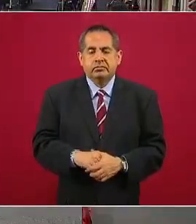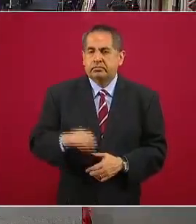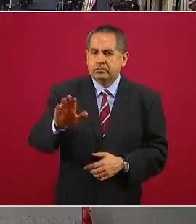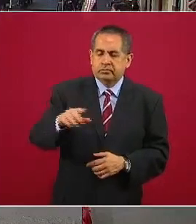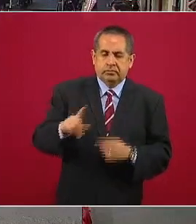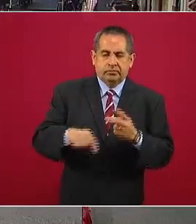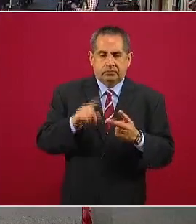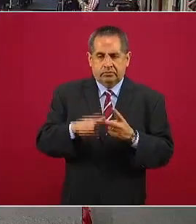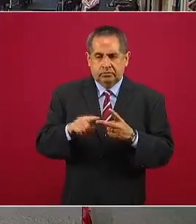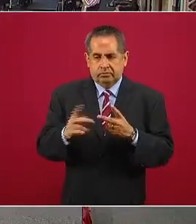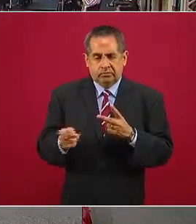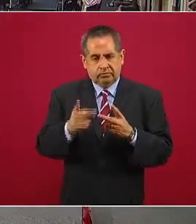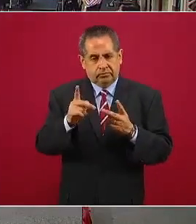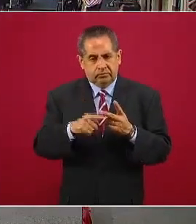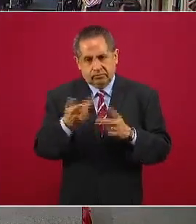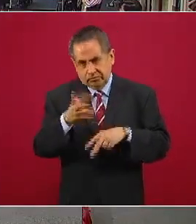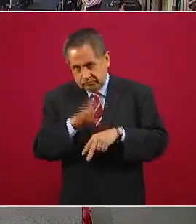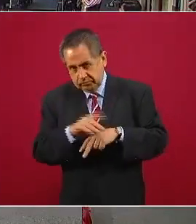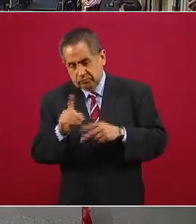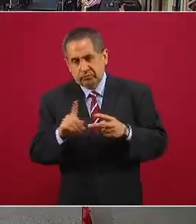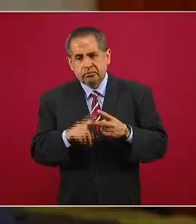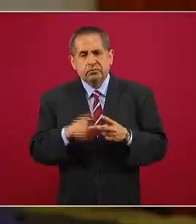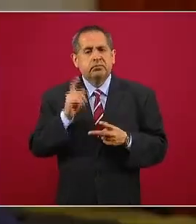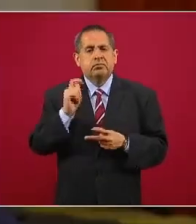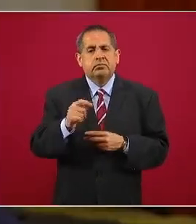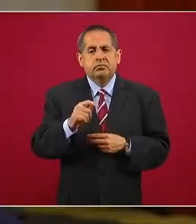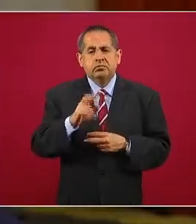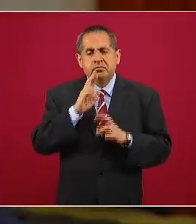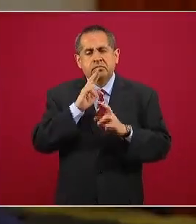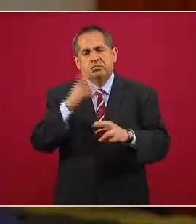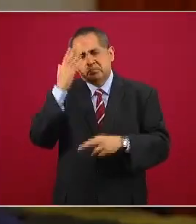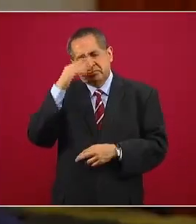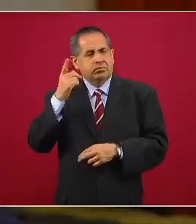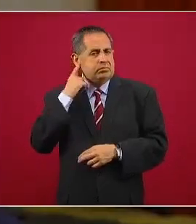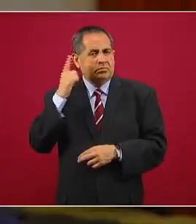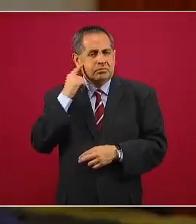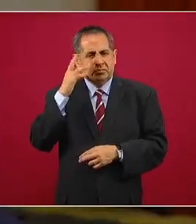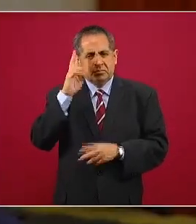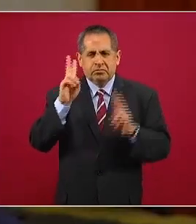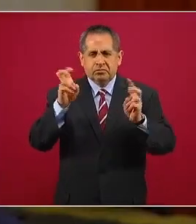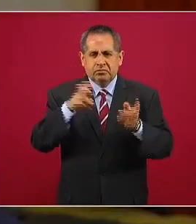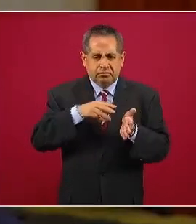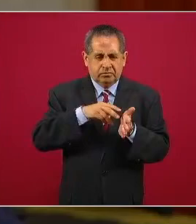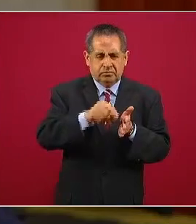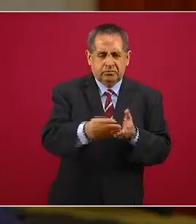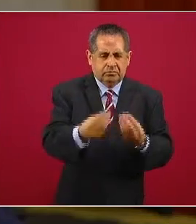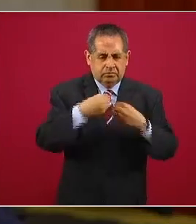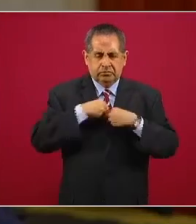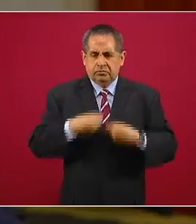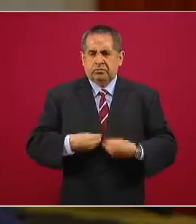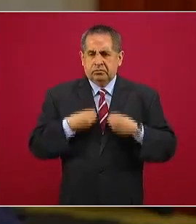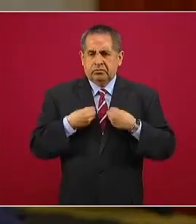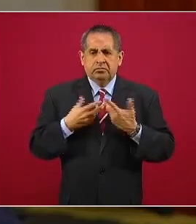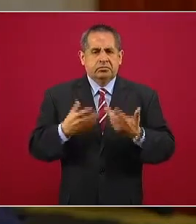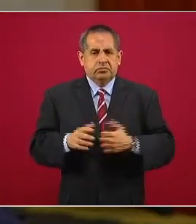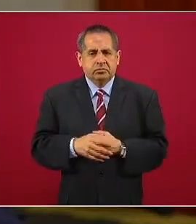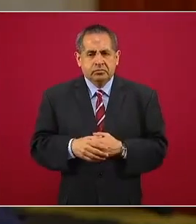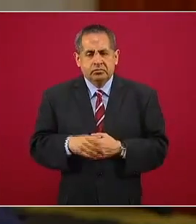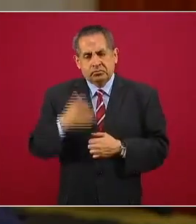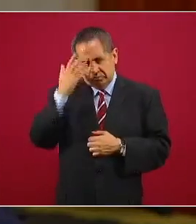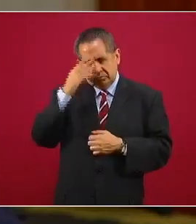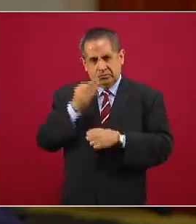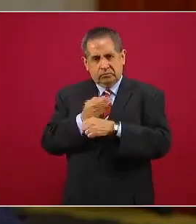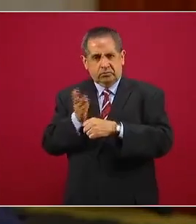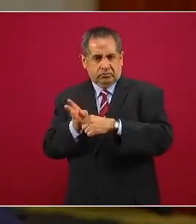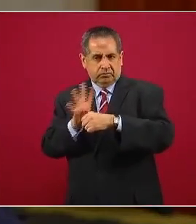Presidente, mi segunda pregunta, si me lo permite, es ¿qué reporte tiene sobre el programa Sembrando Vida? Entiendo que con la pandemia ha